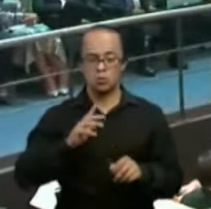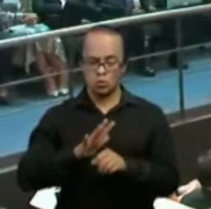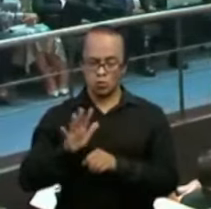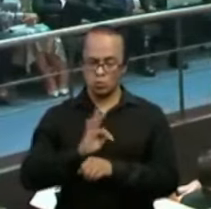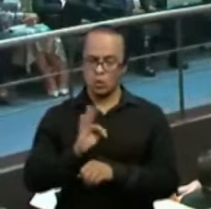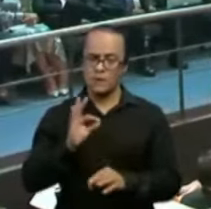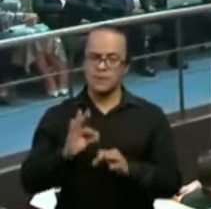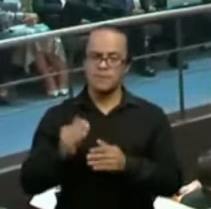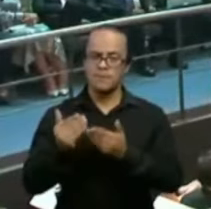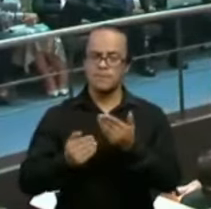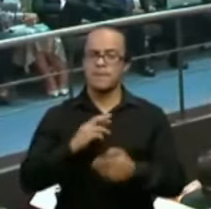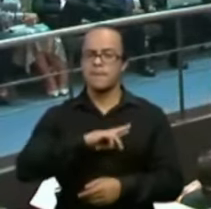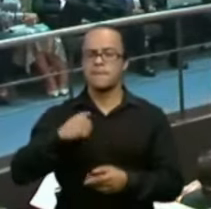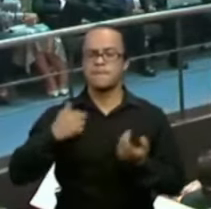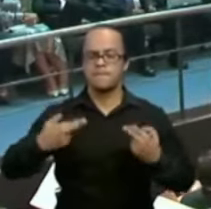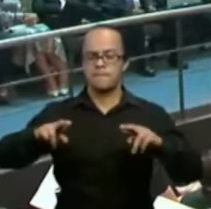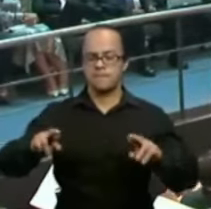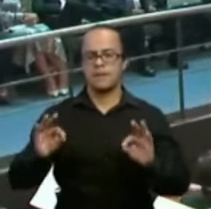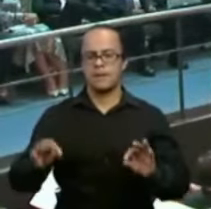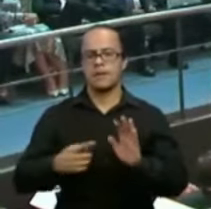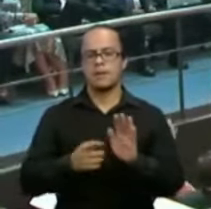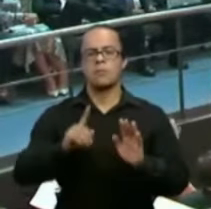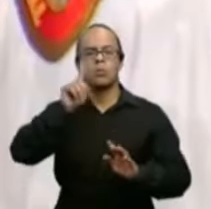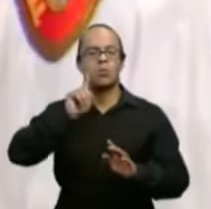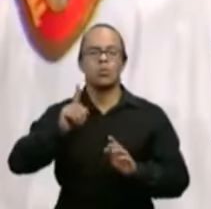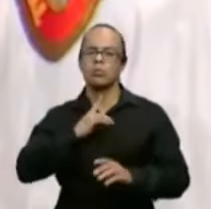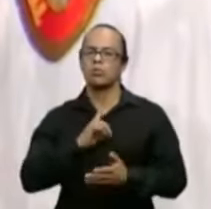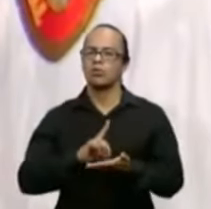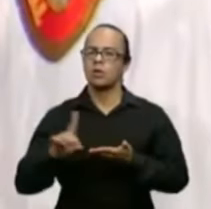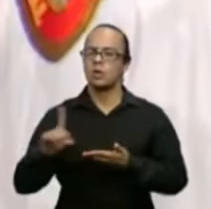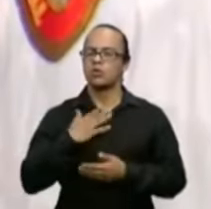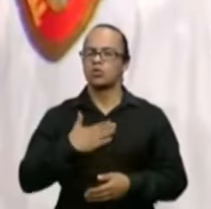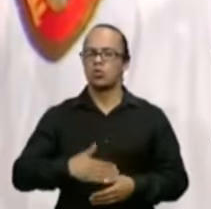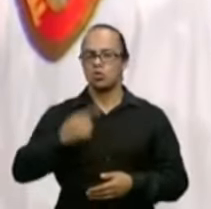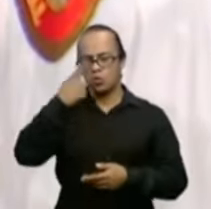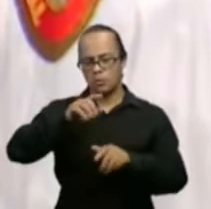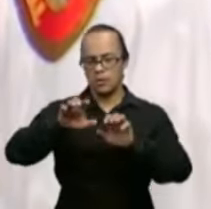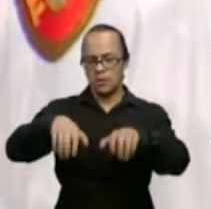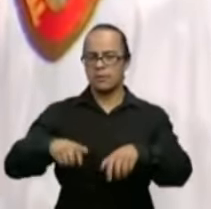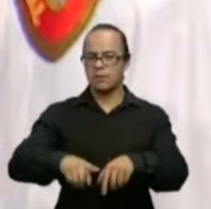vamos a demostrar y reivindicar el derecho de las mujeres de acceder a espacios